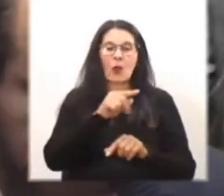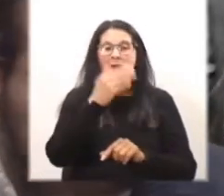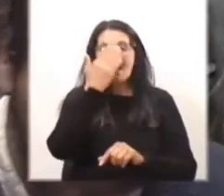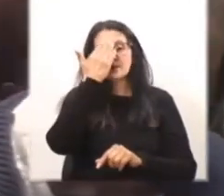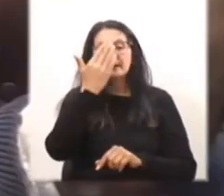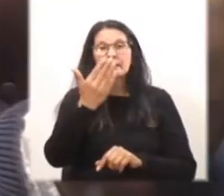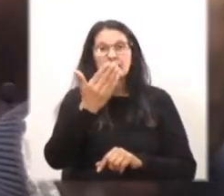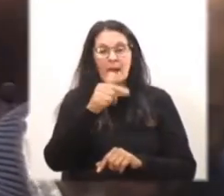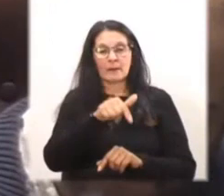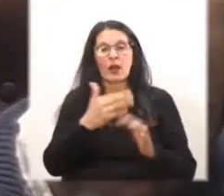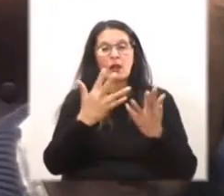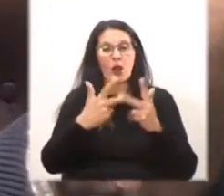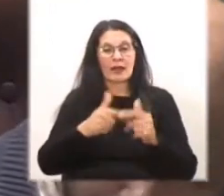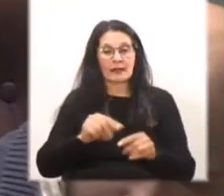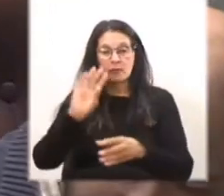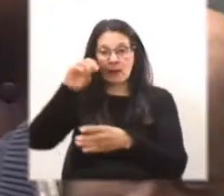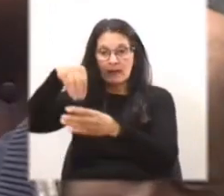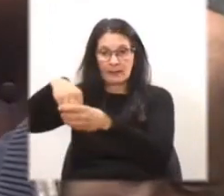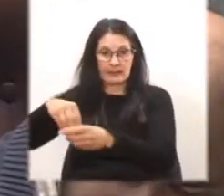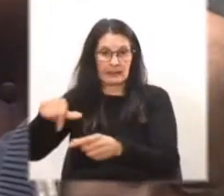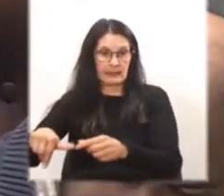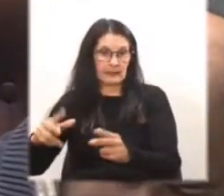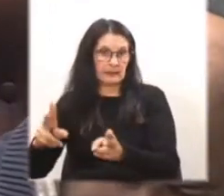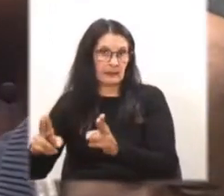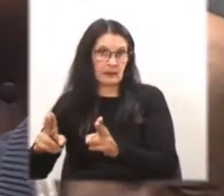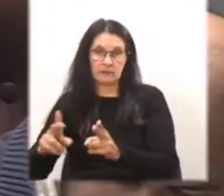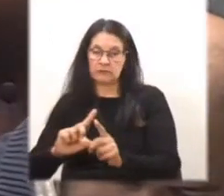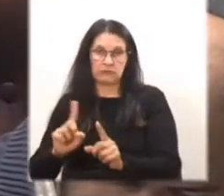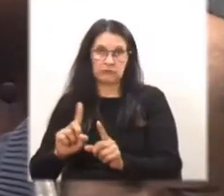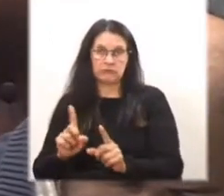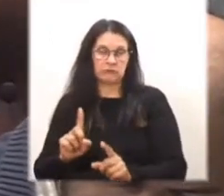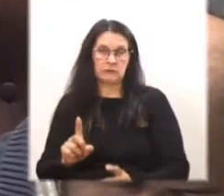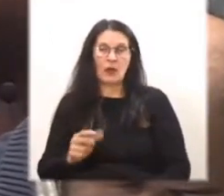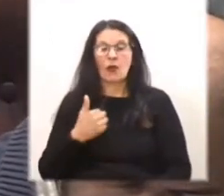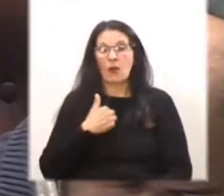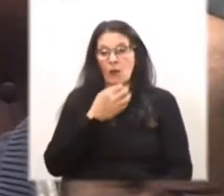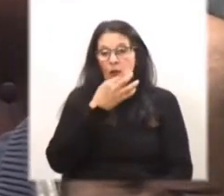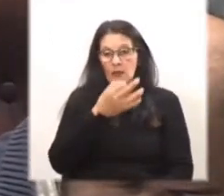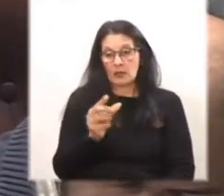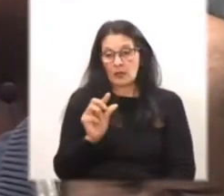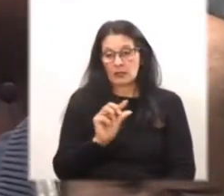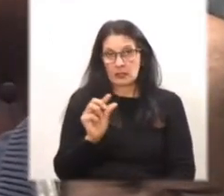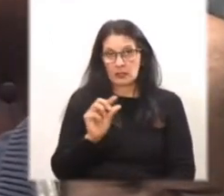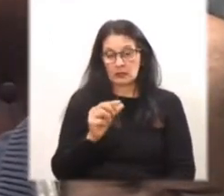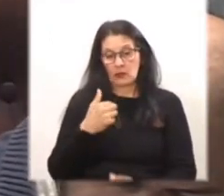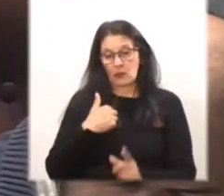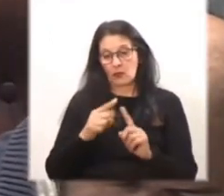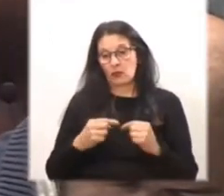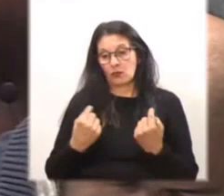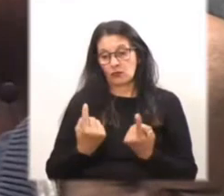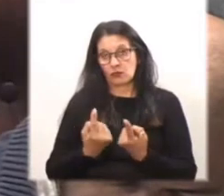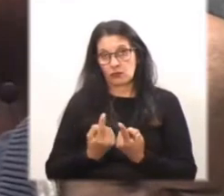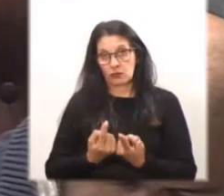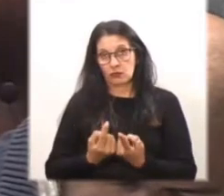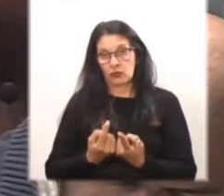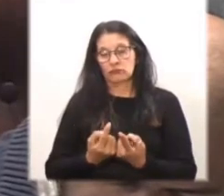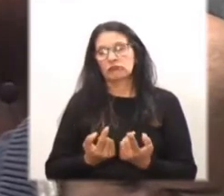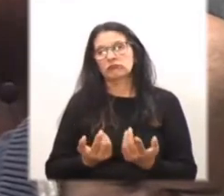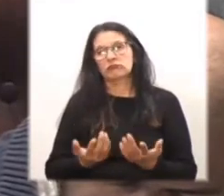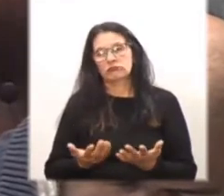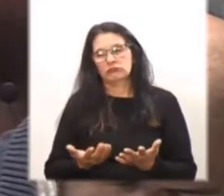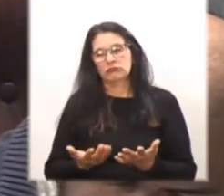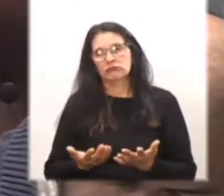organismo para este periodo. Como dije hace un rato, nosotros estamos muy